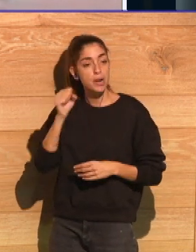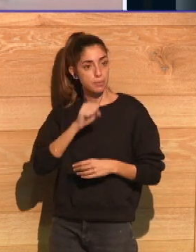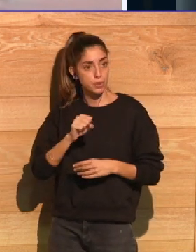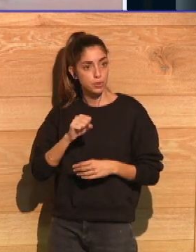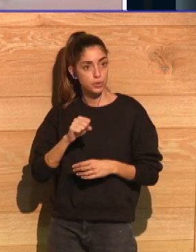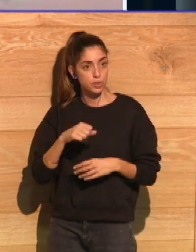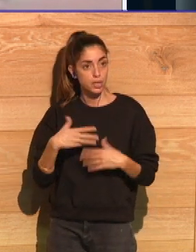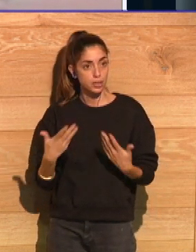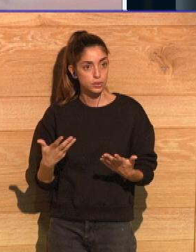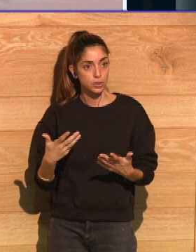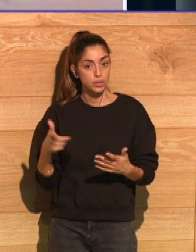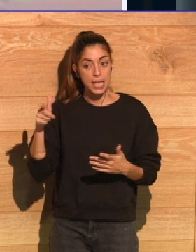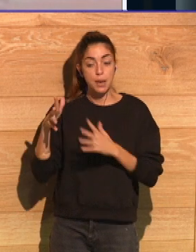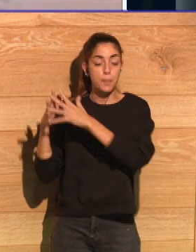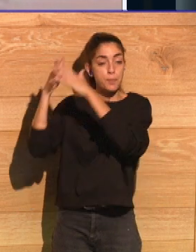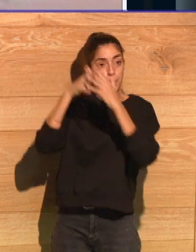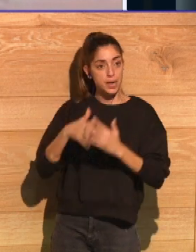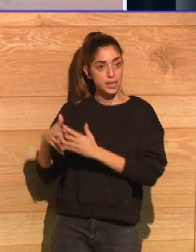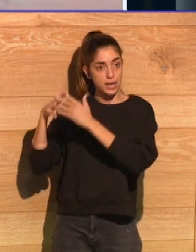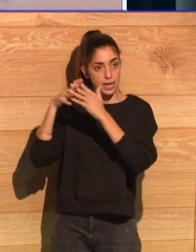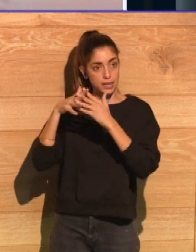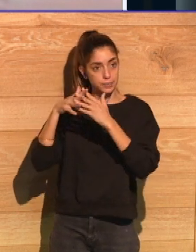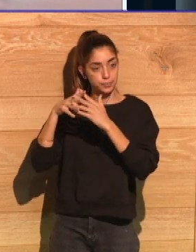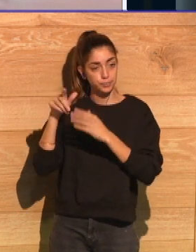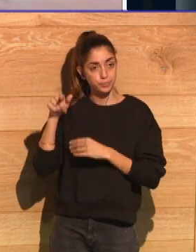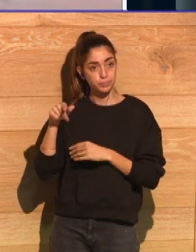Fue americana, estadounidense,